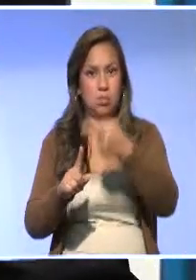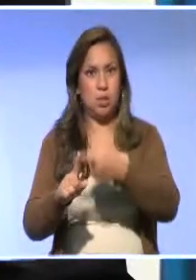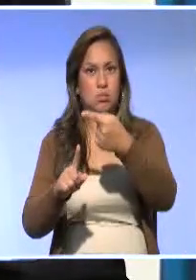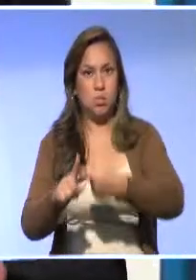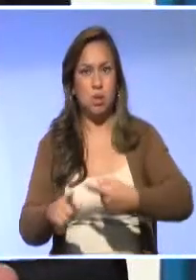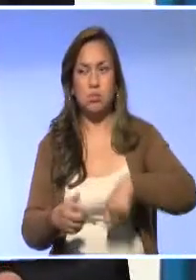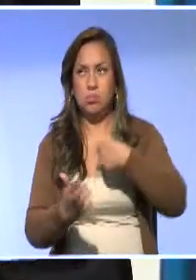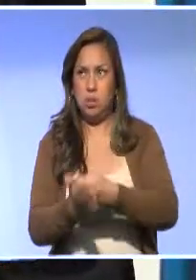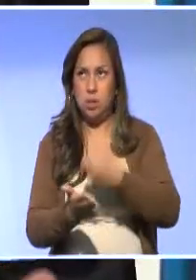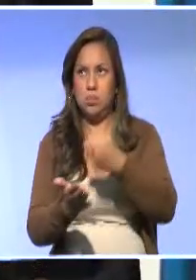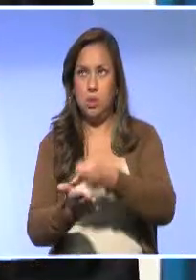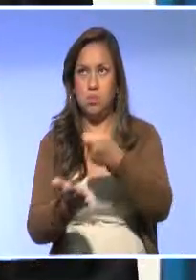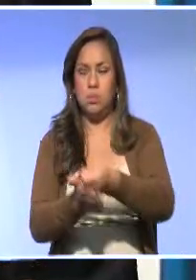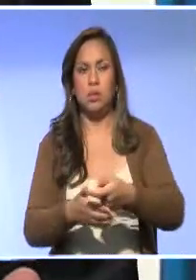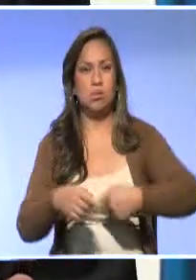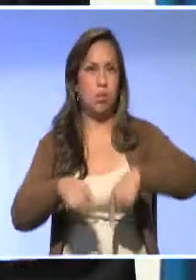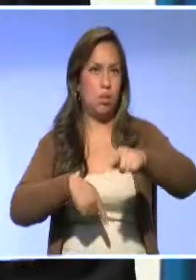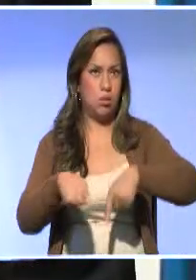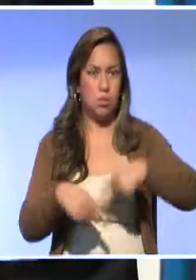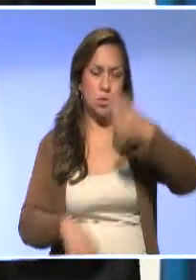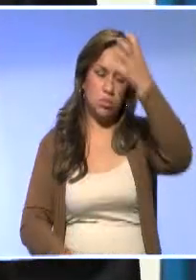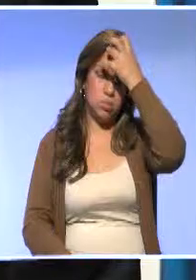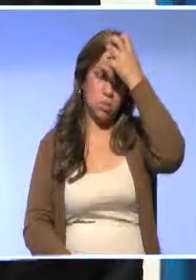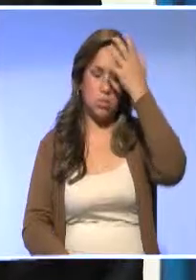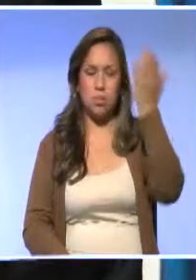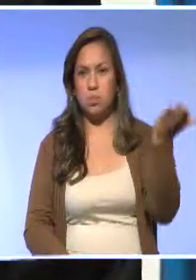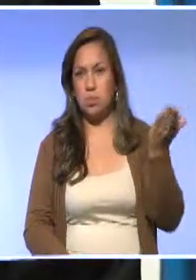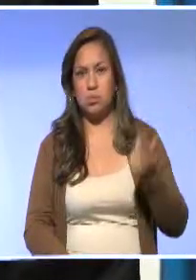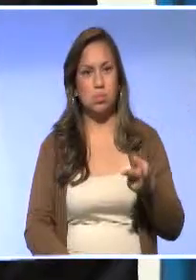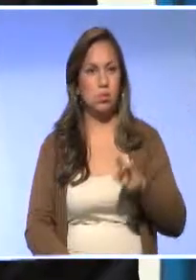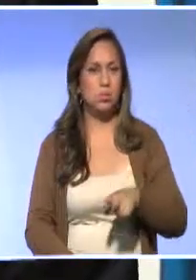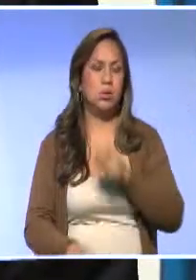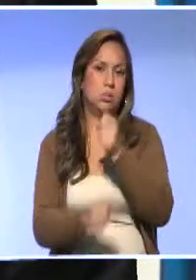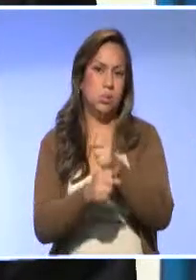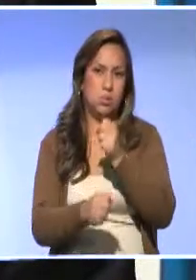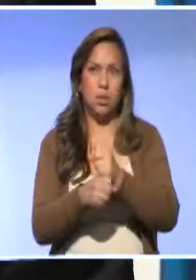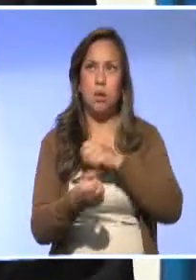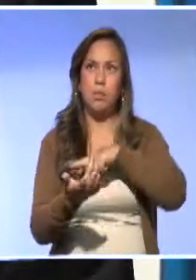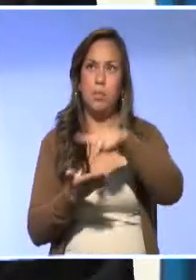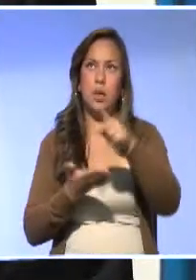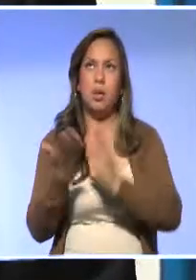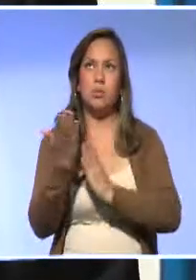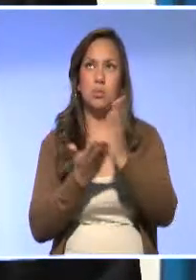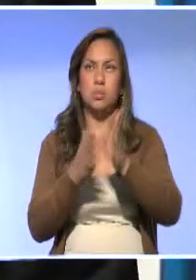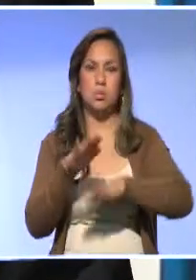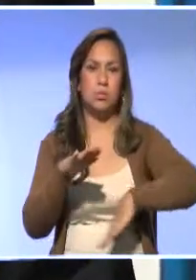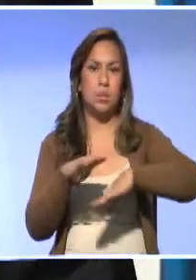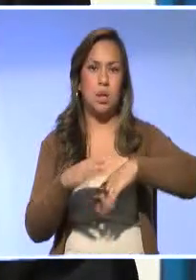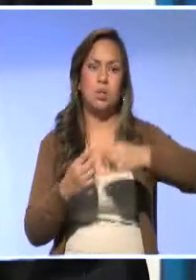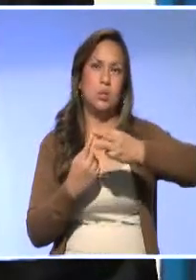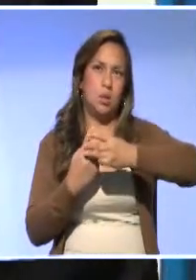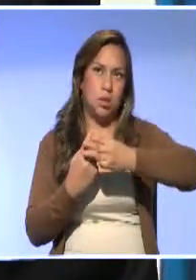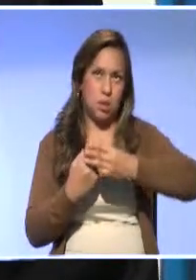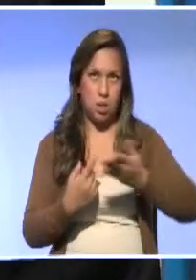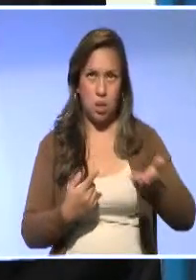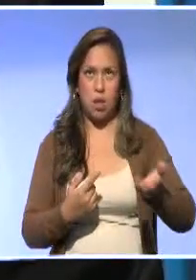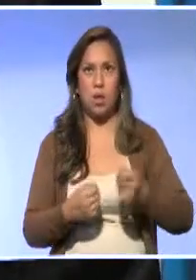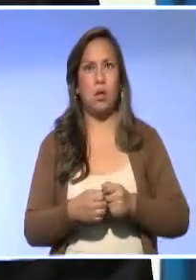nuevamente con lo que yo le decía transporte educación con el tema de trabajo pago de servicios básicos internet está